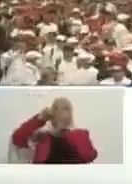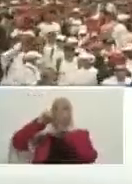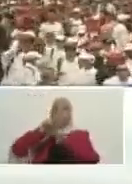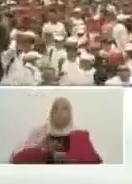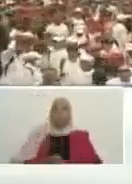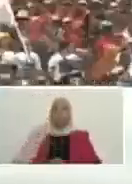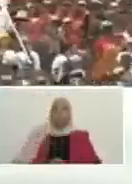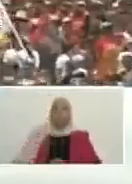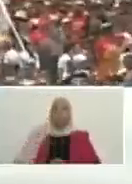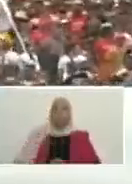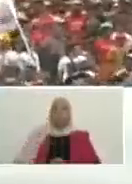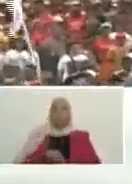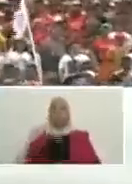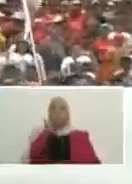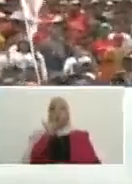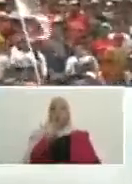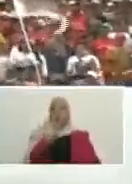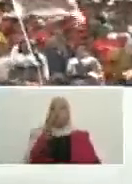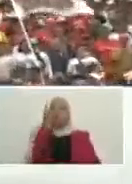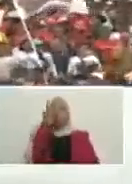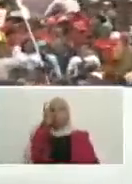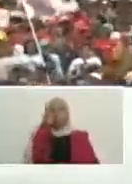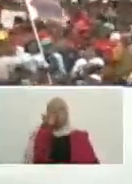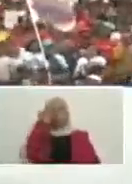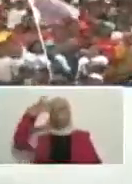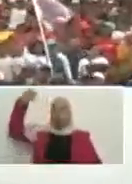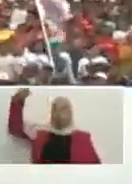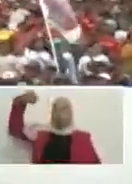La luz del 4 de febrero,